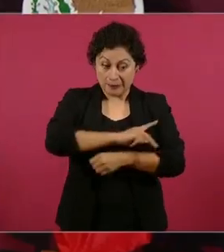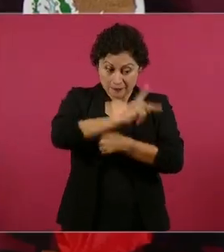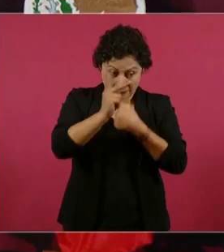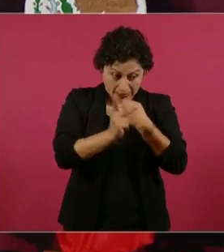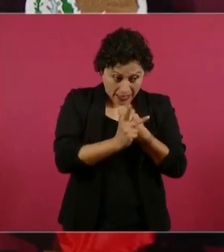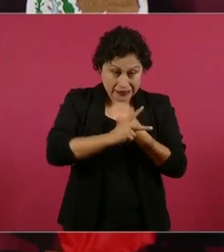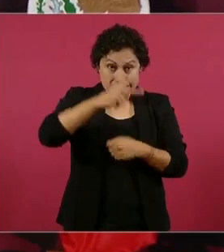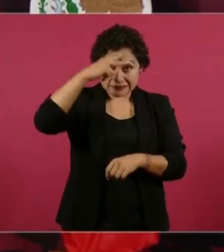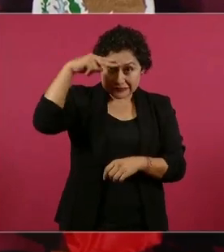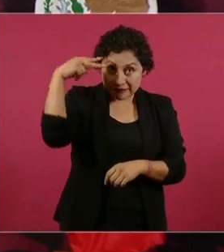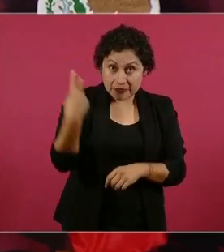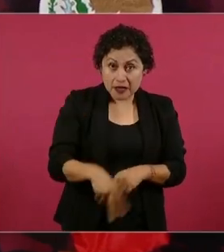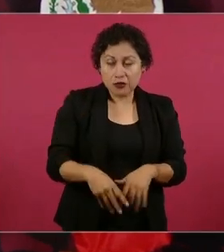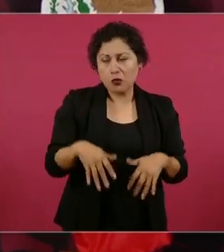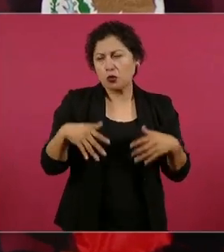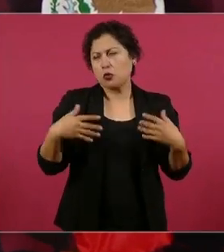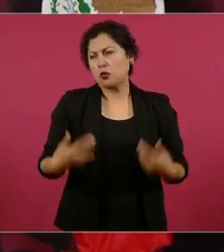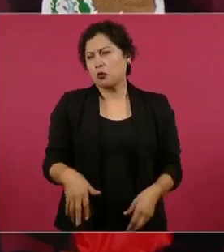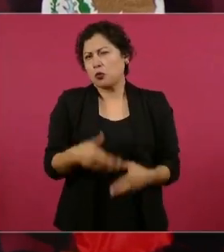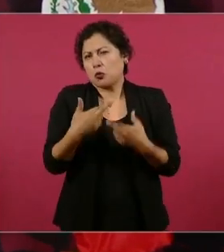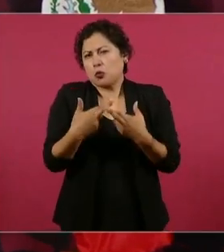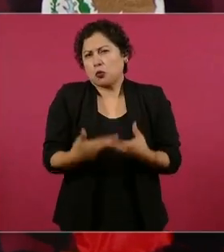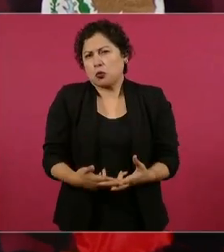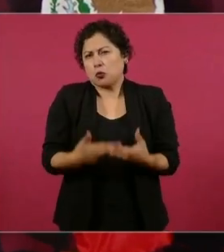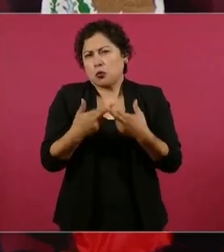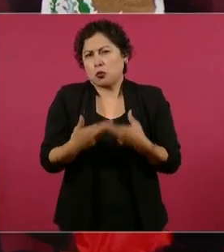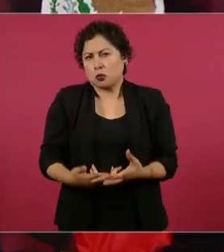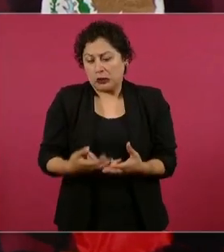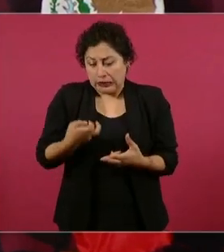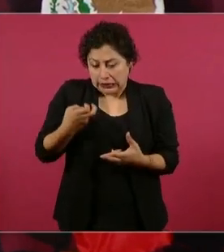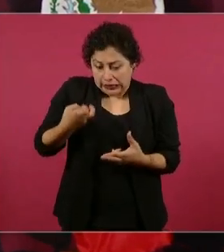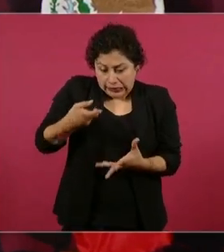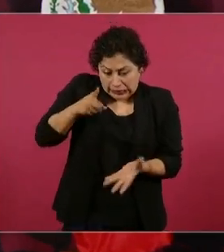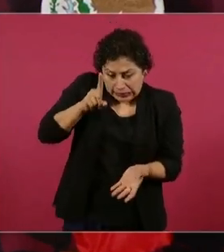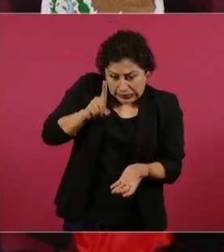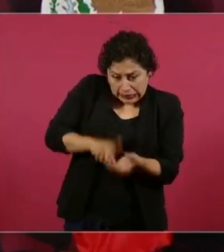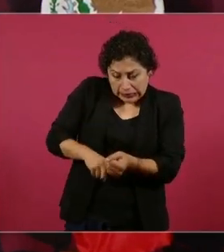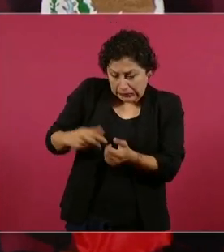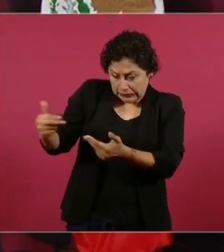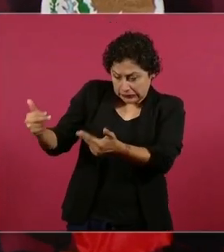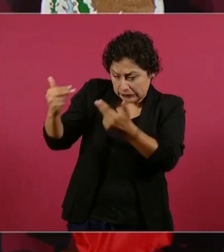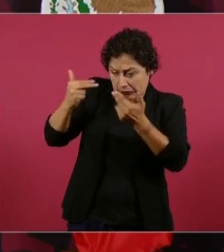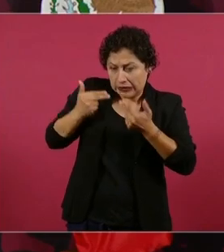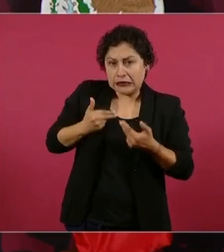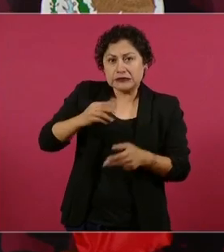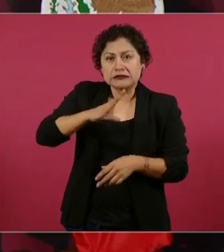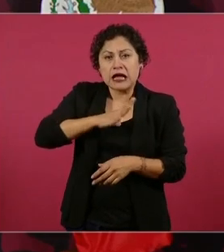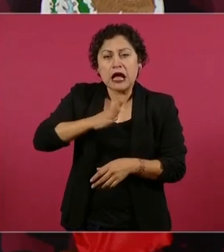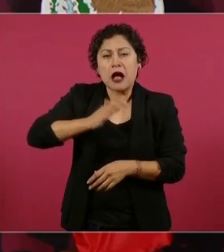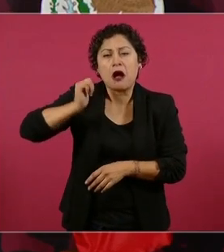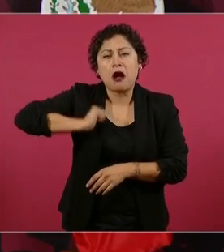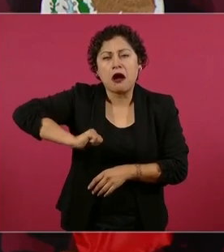Y de ahí dimana pues la vocación por el trabajo, la creatividad del mexicano,